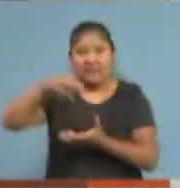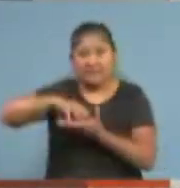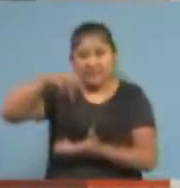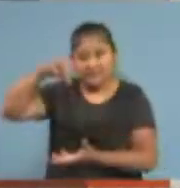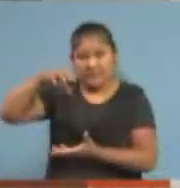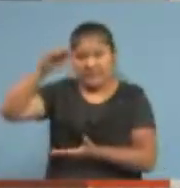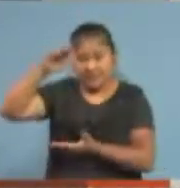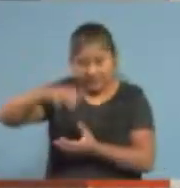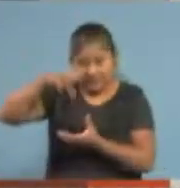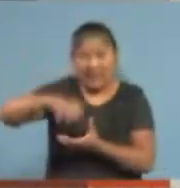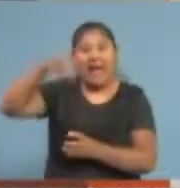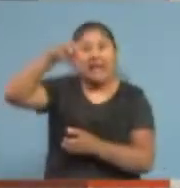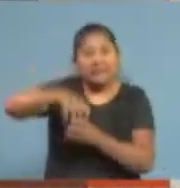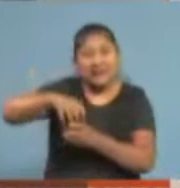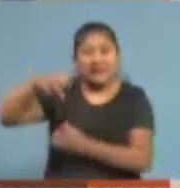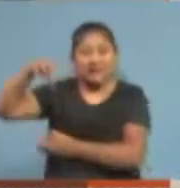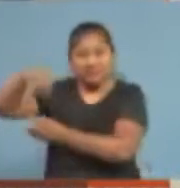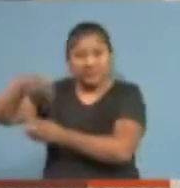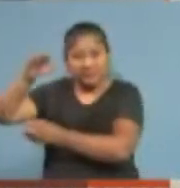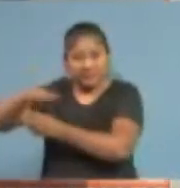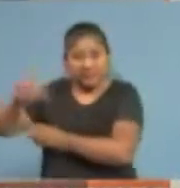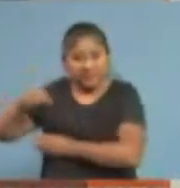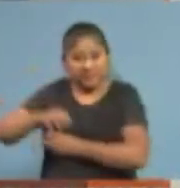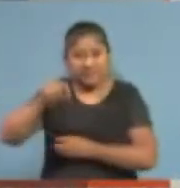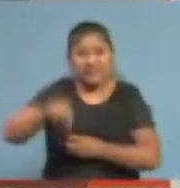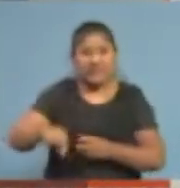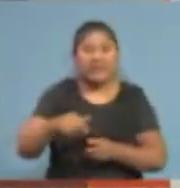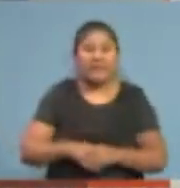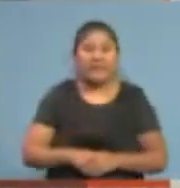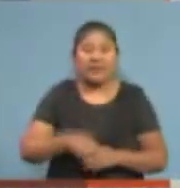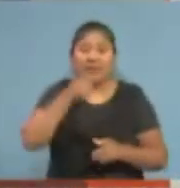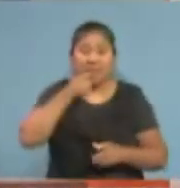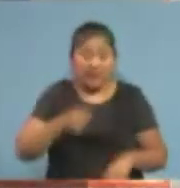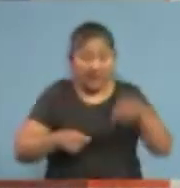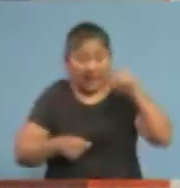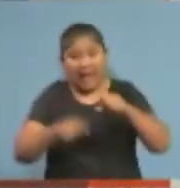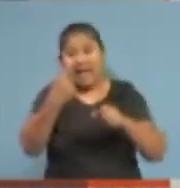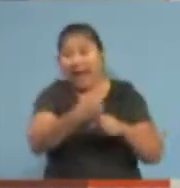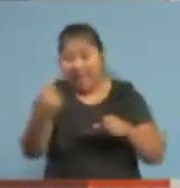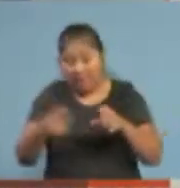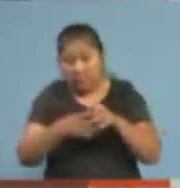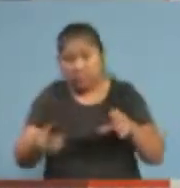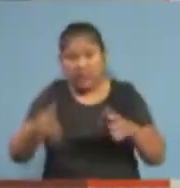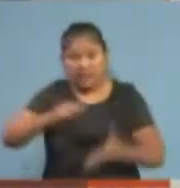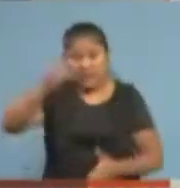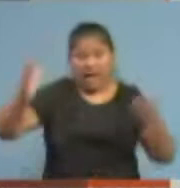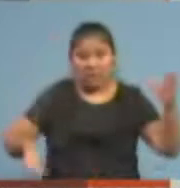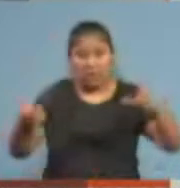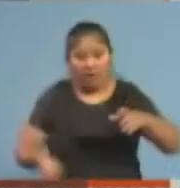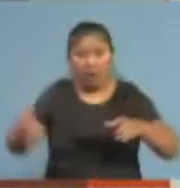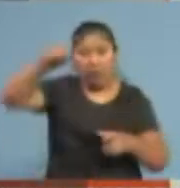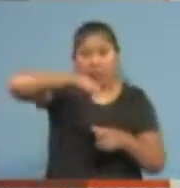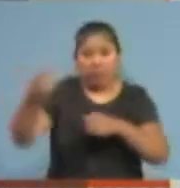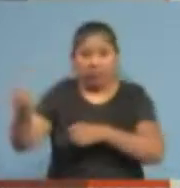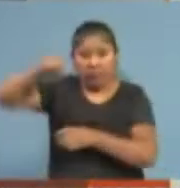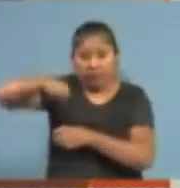con tapa refrigerado si no hay heladero obviamente son ambulantes con una conservadora con hielo no en los tachos con la botella de